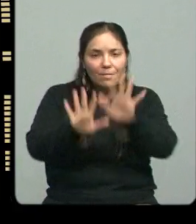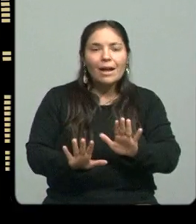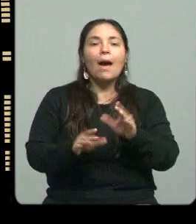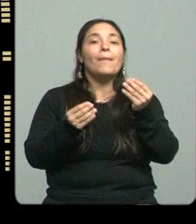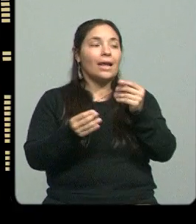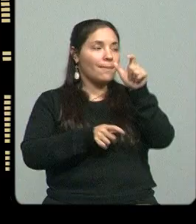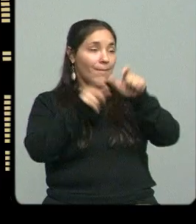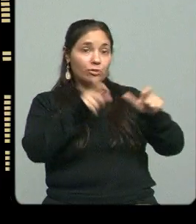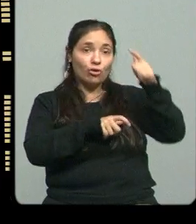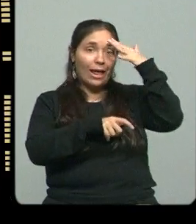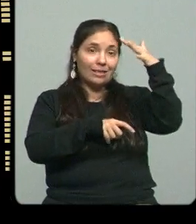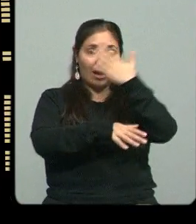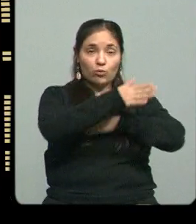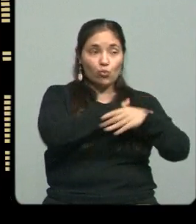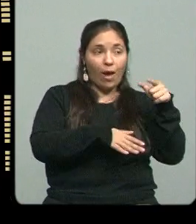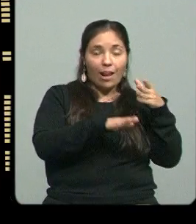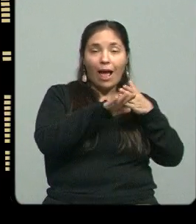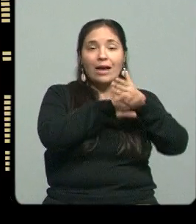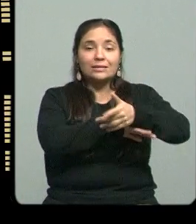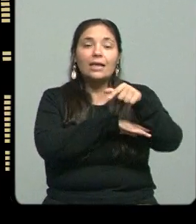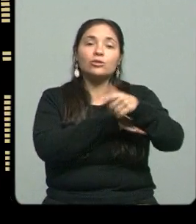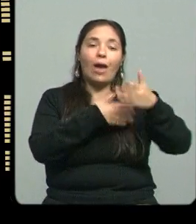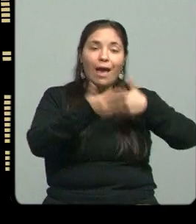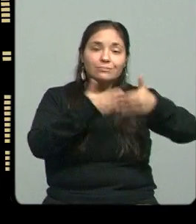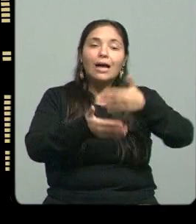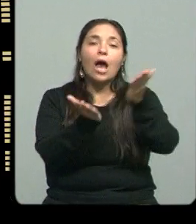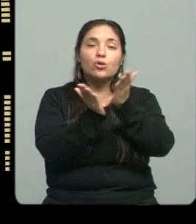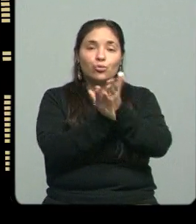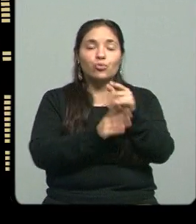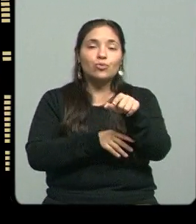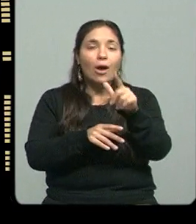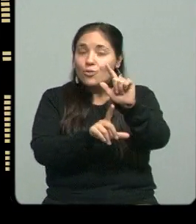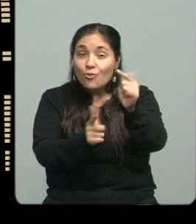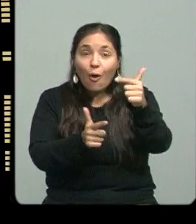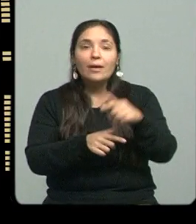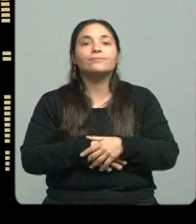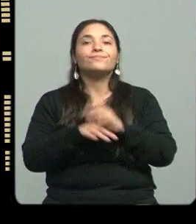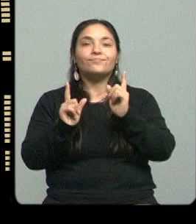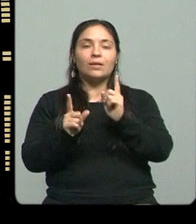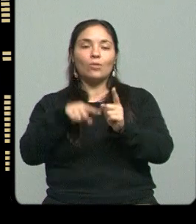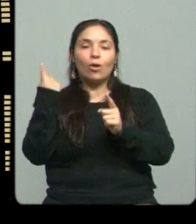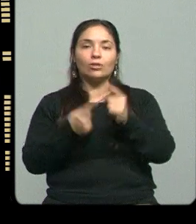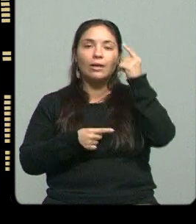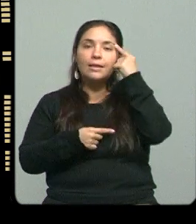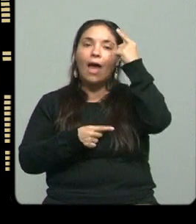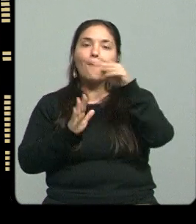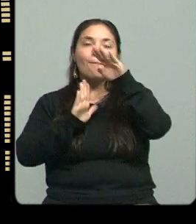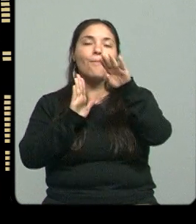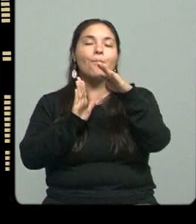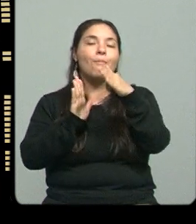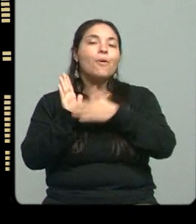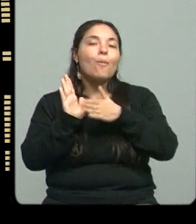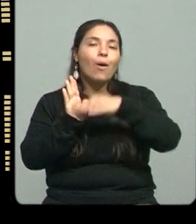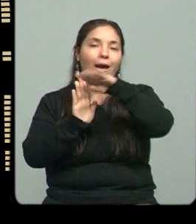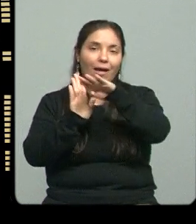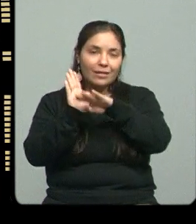personas con discapacidad intelectual y bueno, a partir de ahí surge esta propuesta académica